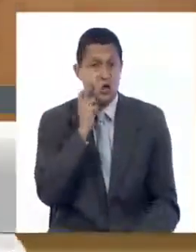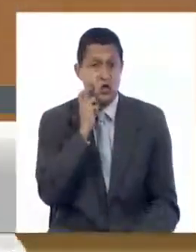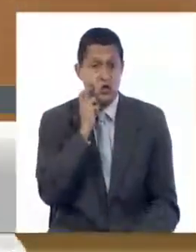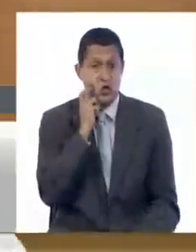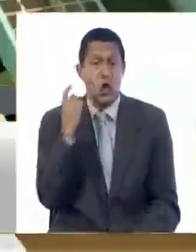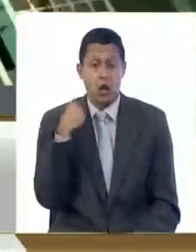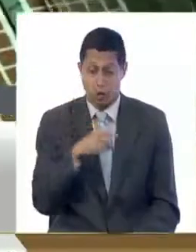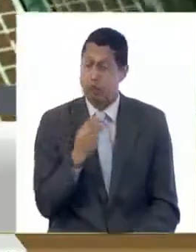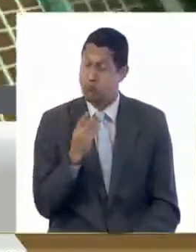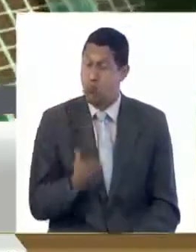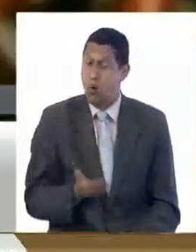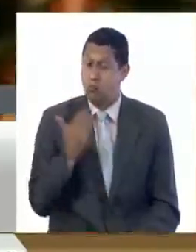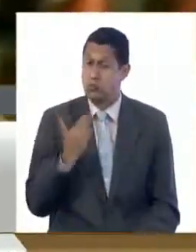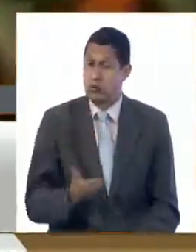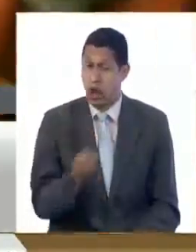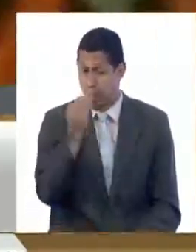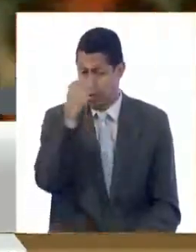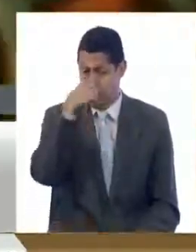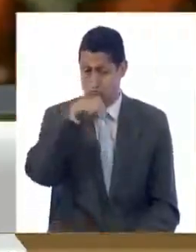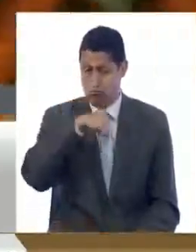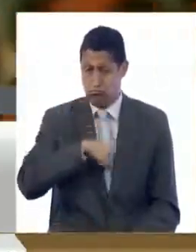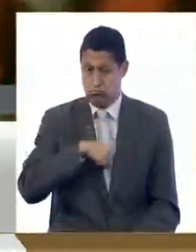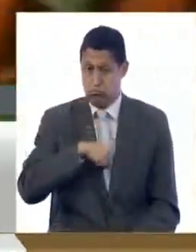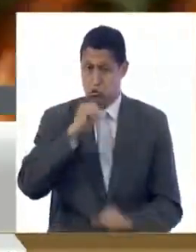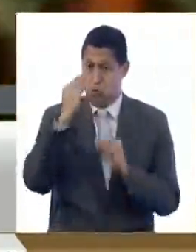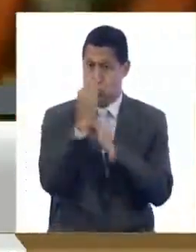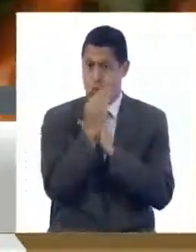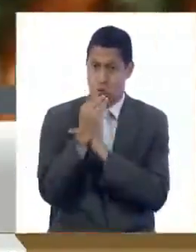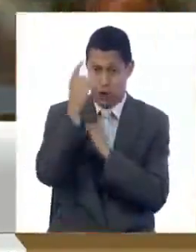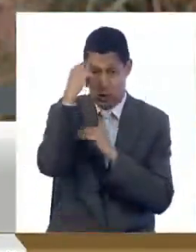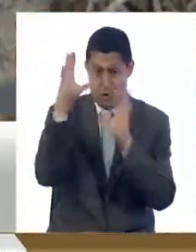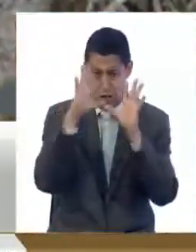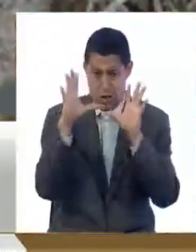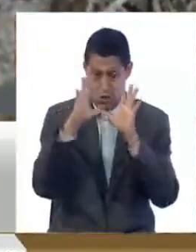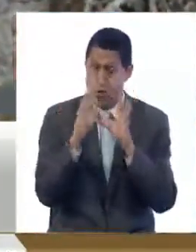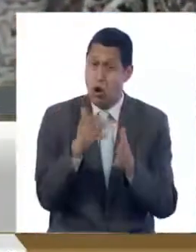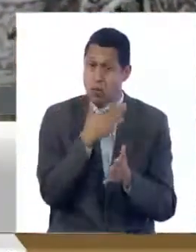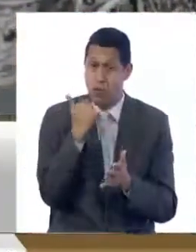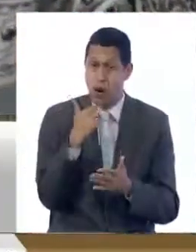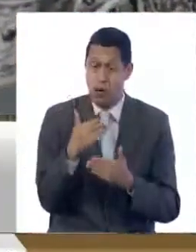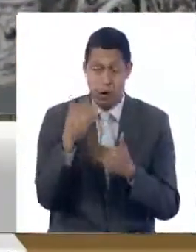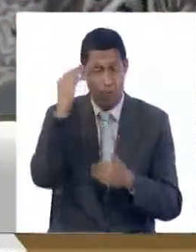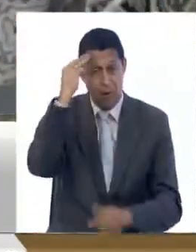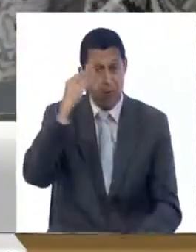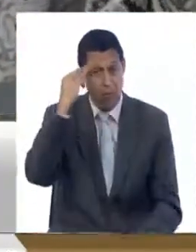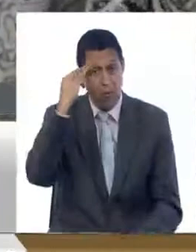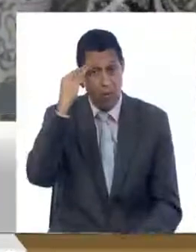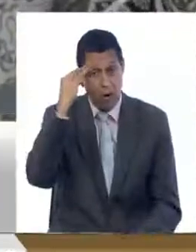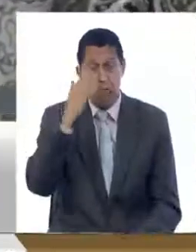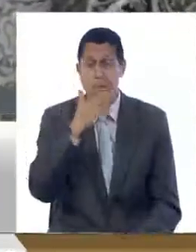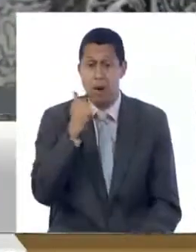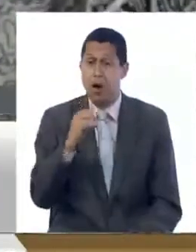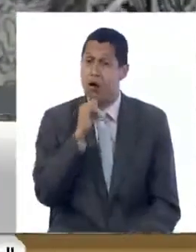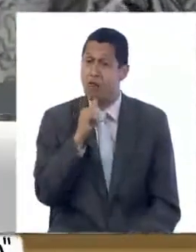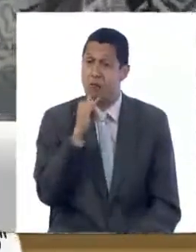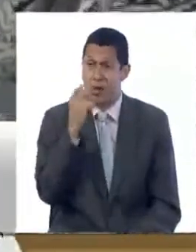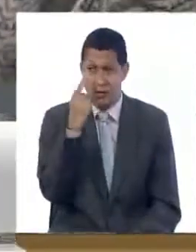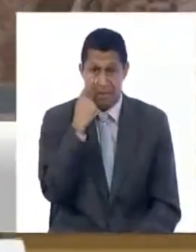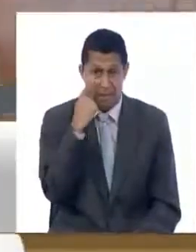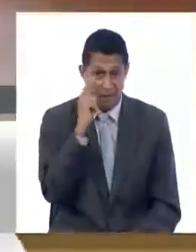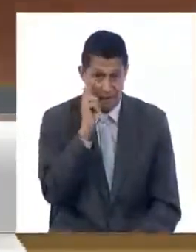en flavonoides, el cual trabaja como neuroprotector que beneficia el rendimiento de la memoria y mejora la información